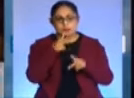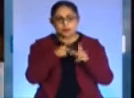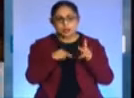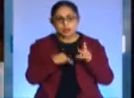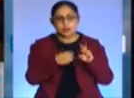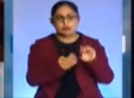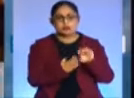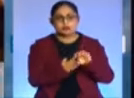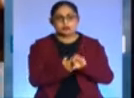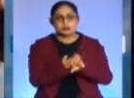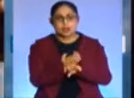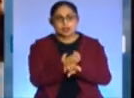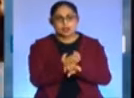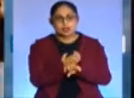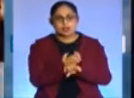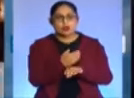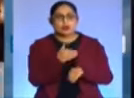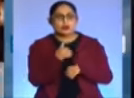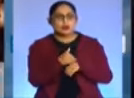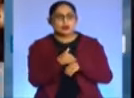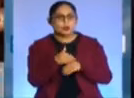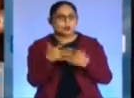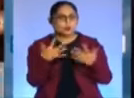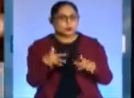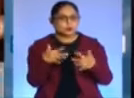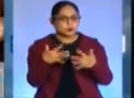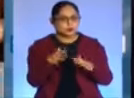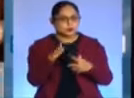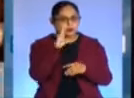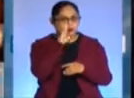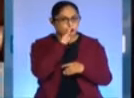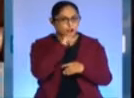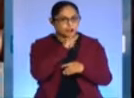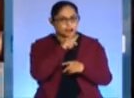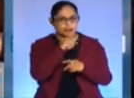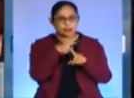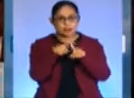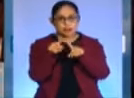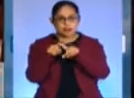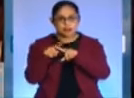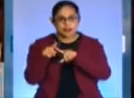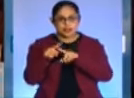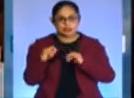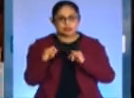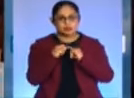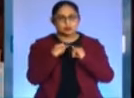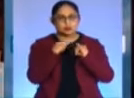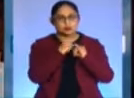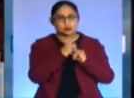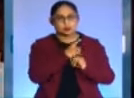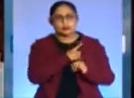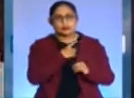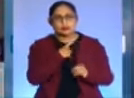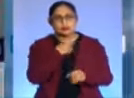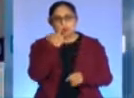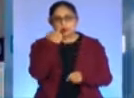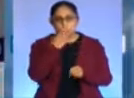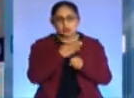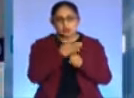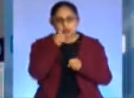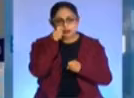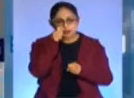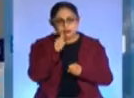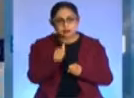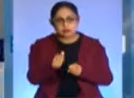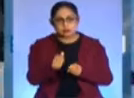el número es exorbitante para que cualquier dependencia pudiera estar al pendiente de esa